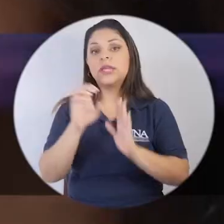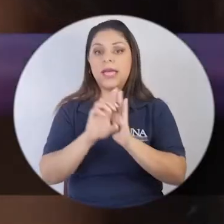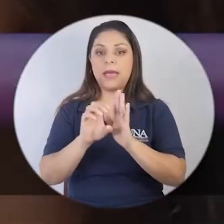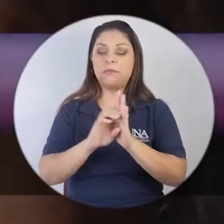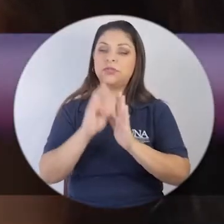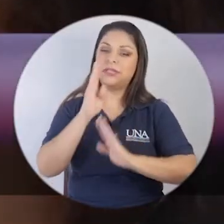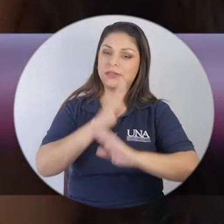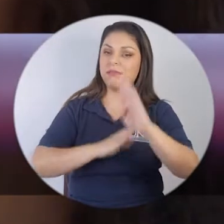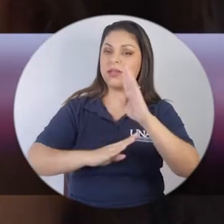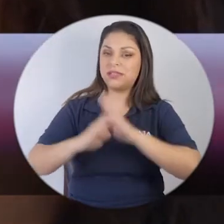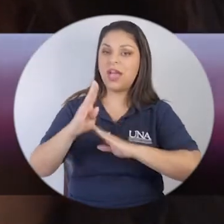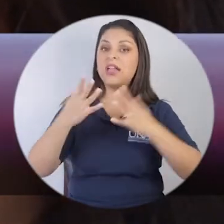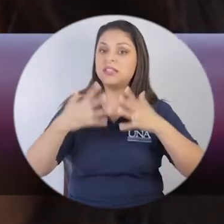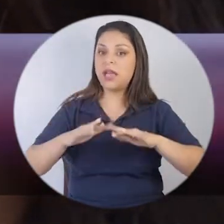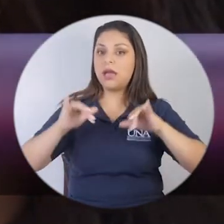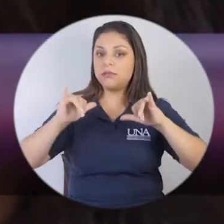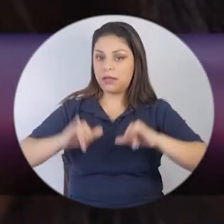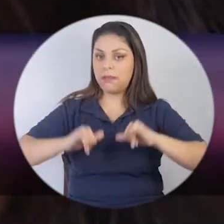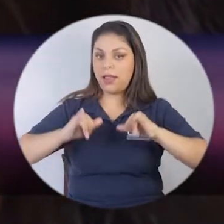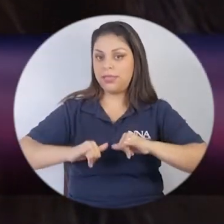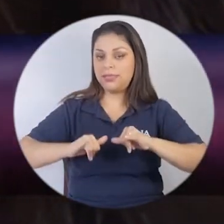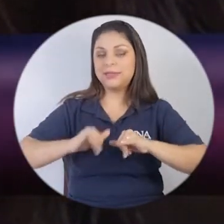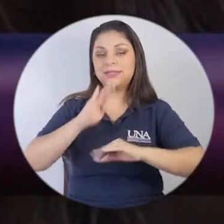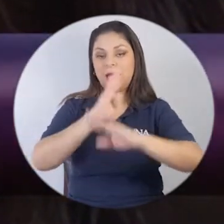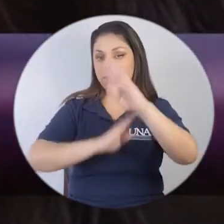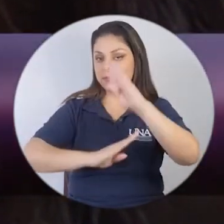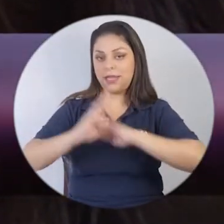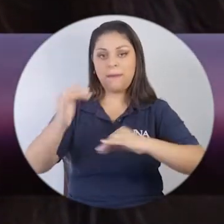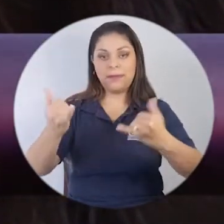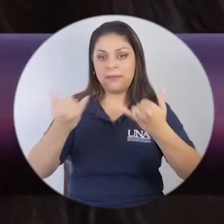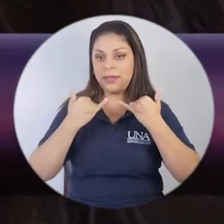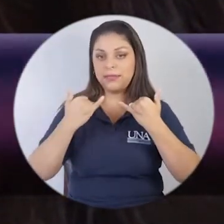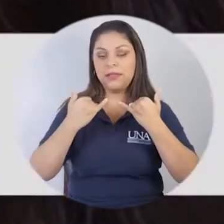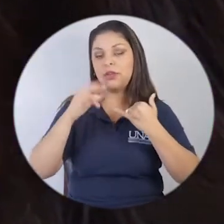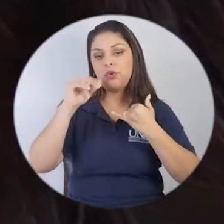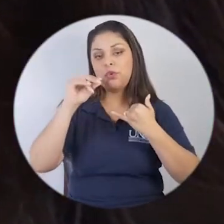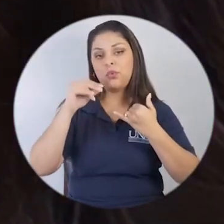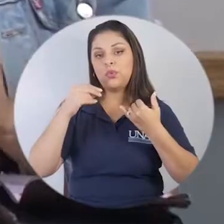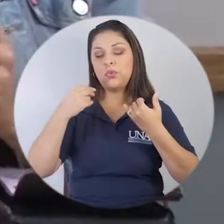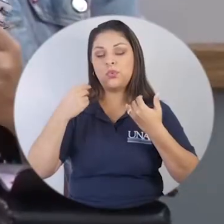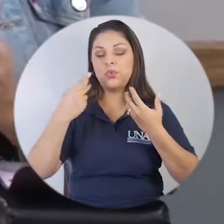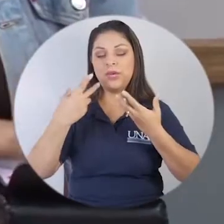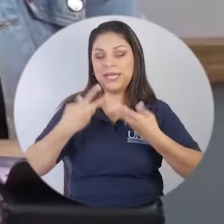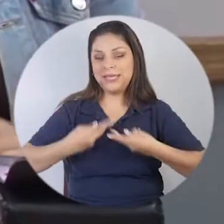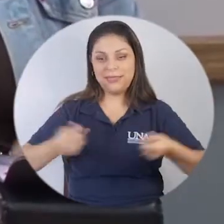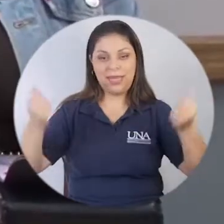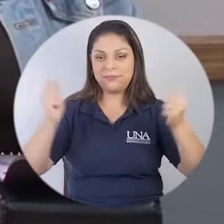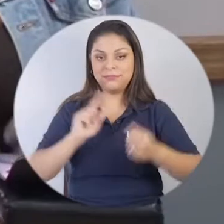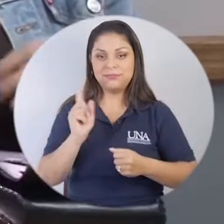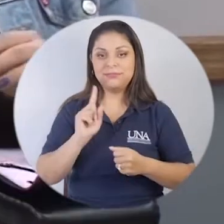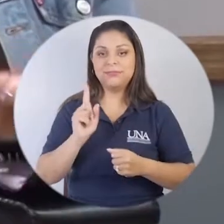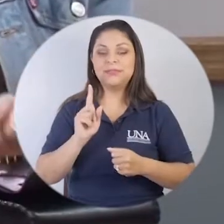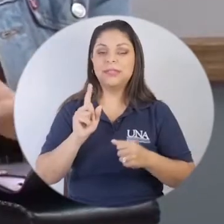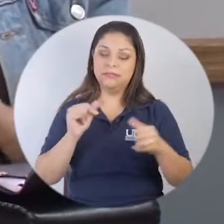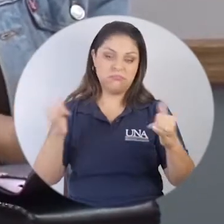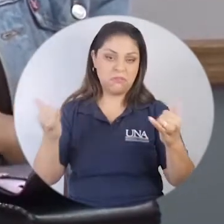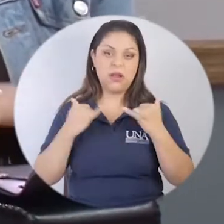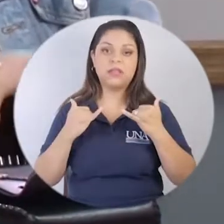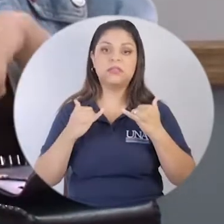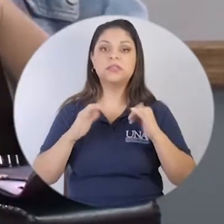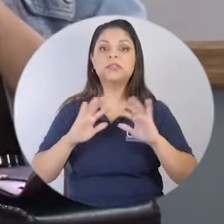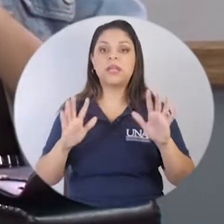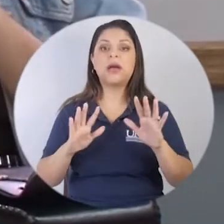otros, como las condiciones de discapacidad, que sabemos que es una condición permanente, ¿verdad? No es una condición que se va a curar, ¿verdad? Ni se va